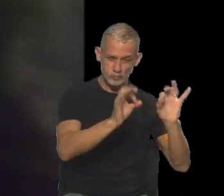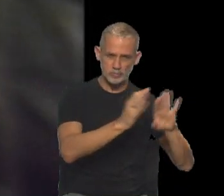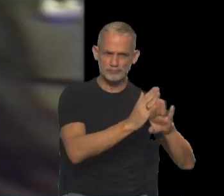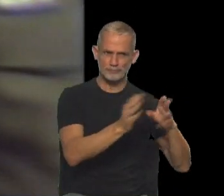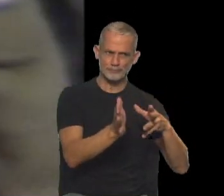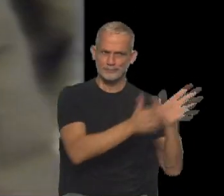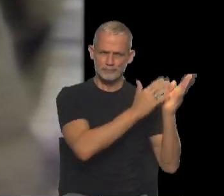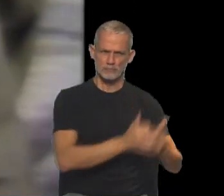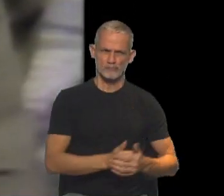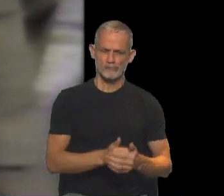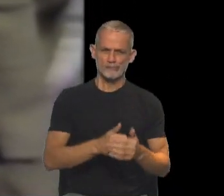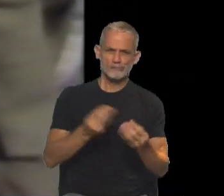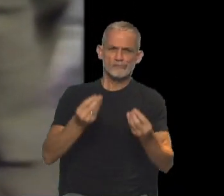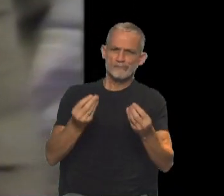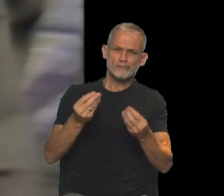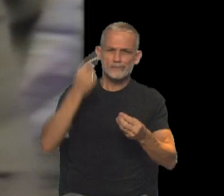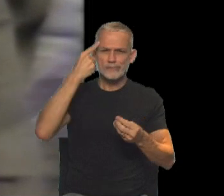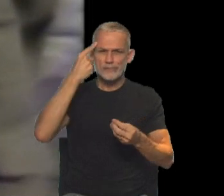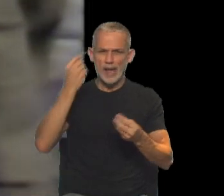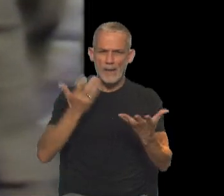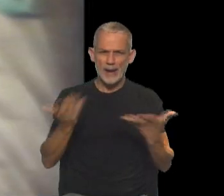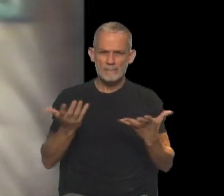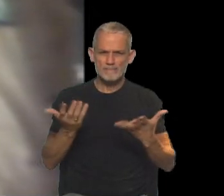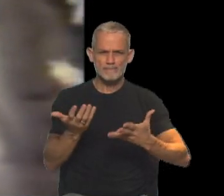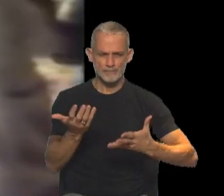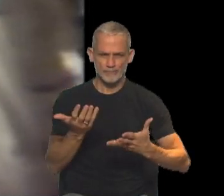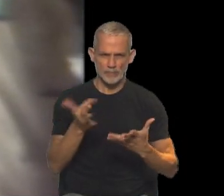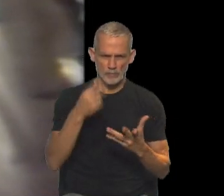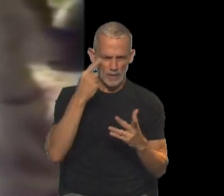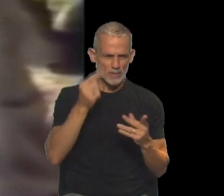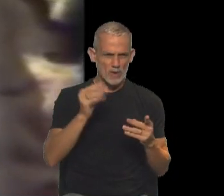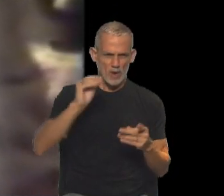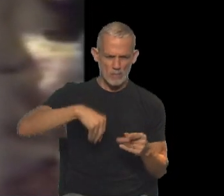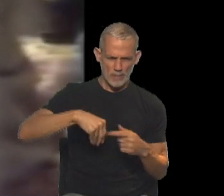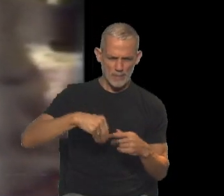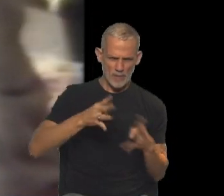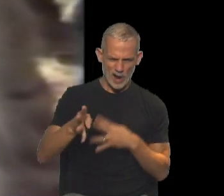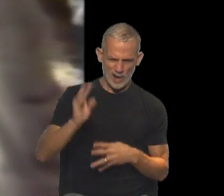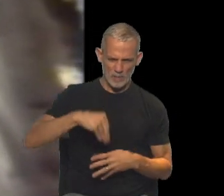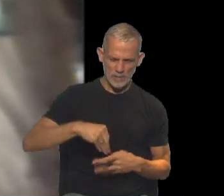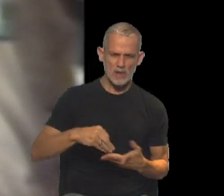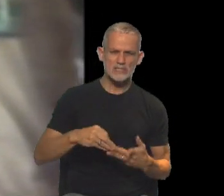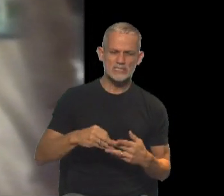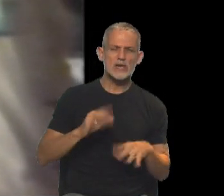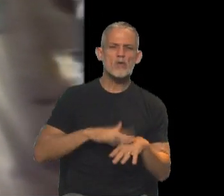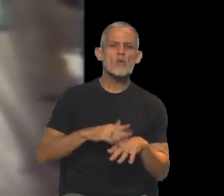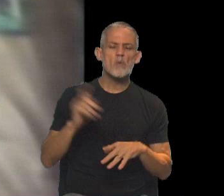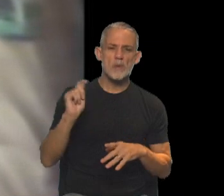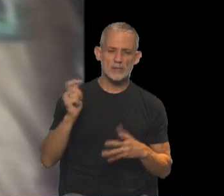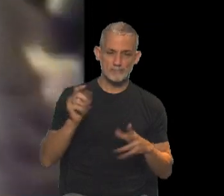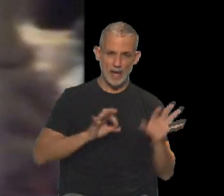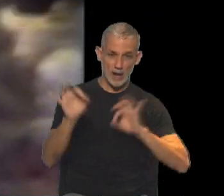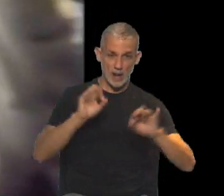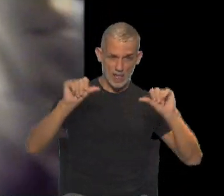tiene que ver con empezar a centrar la derrota en deficiencias